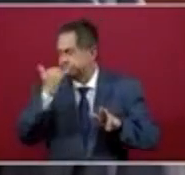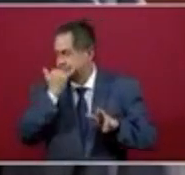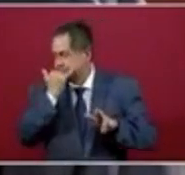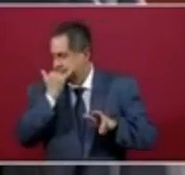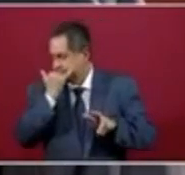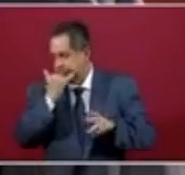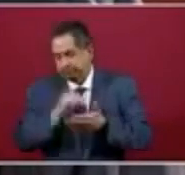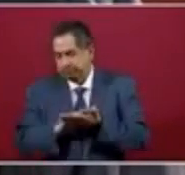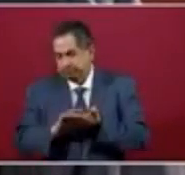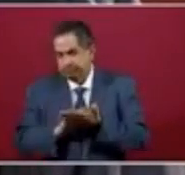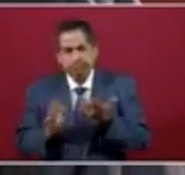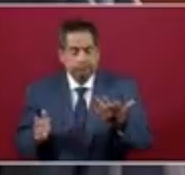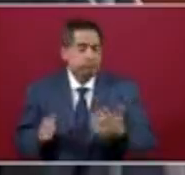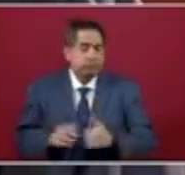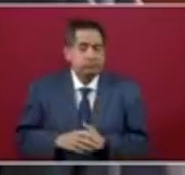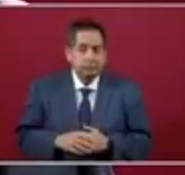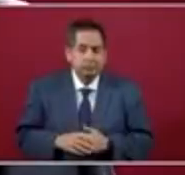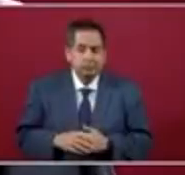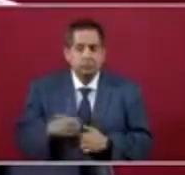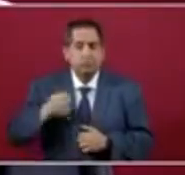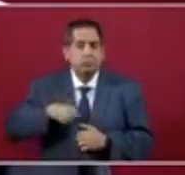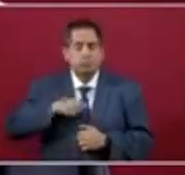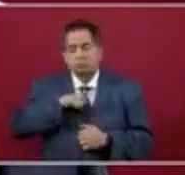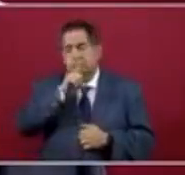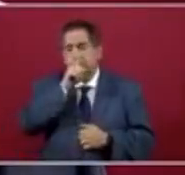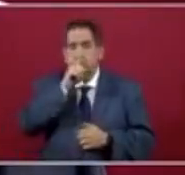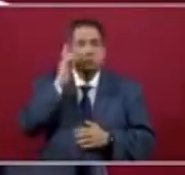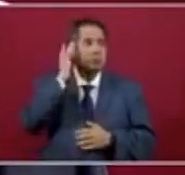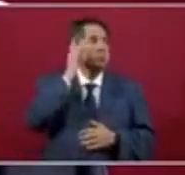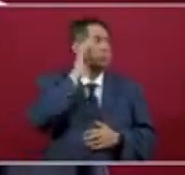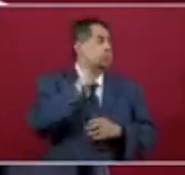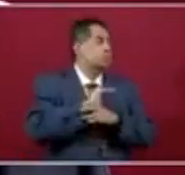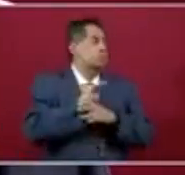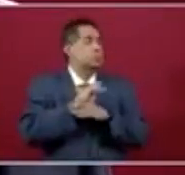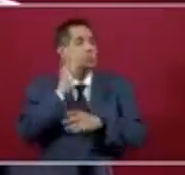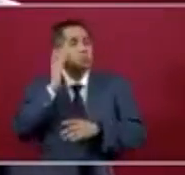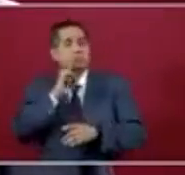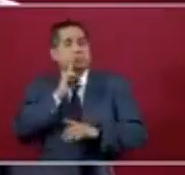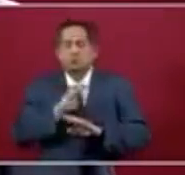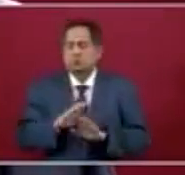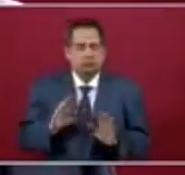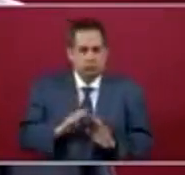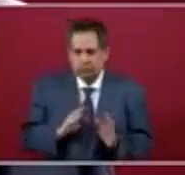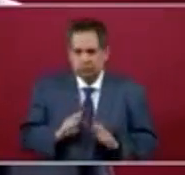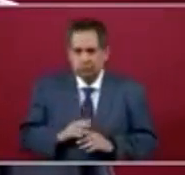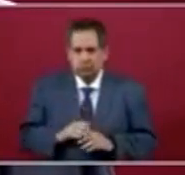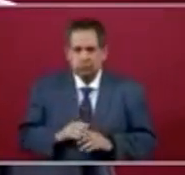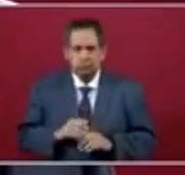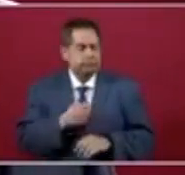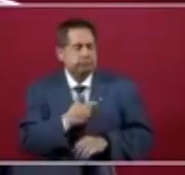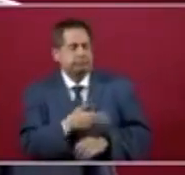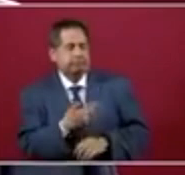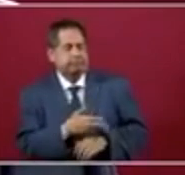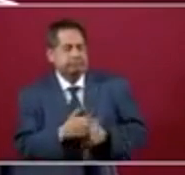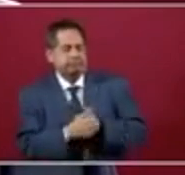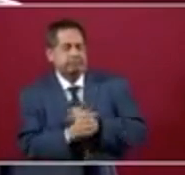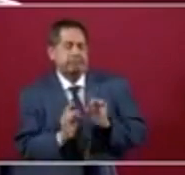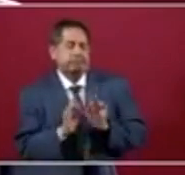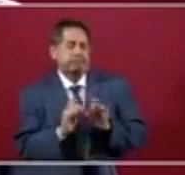No vamos nosotros a callarnos ni vamos a solapar